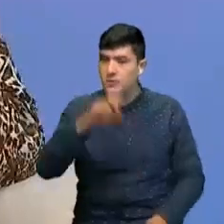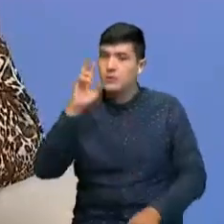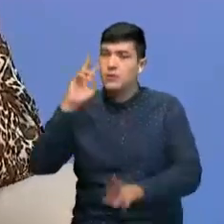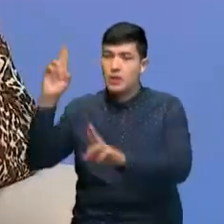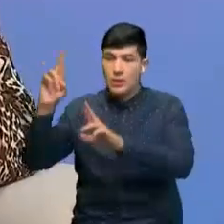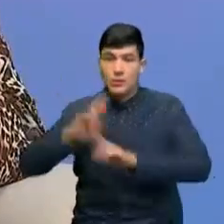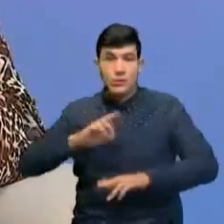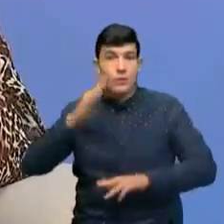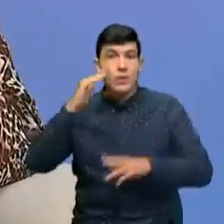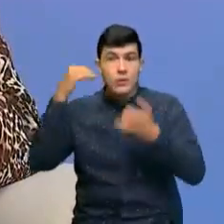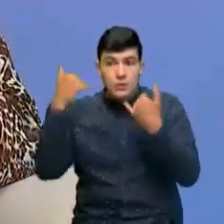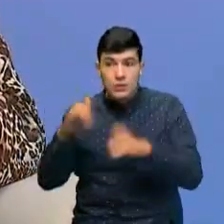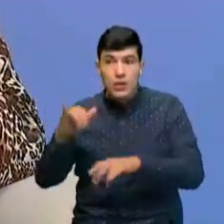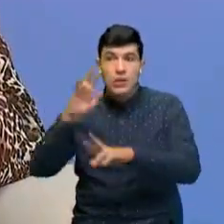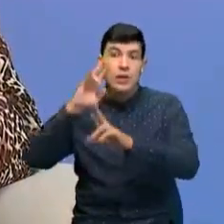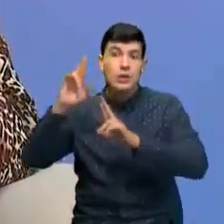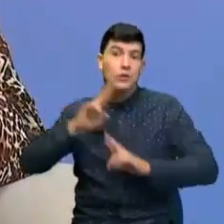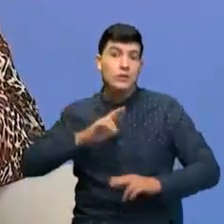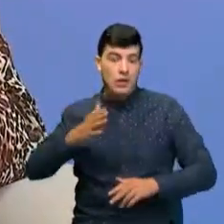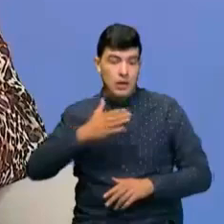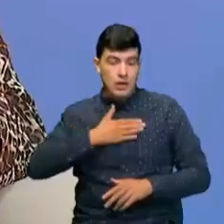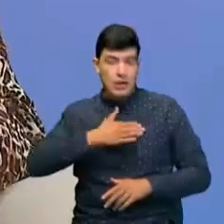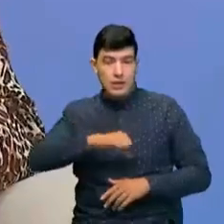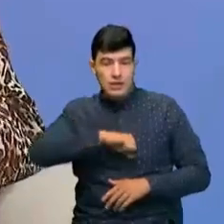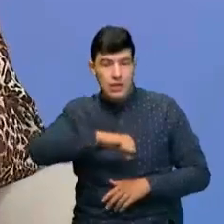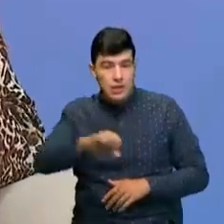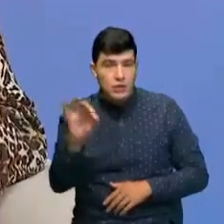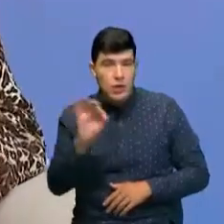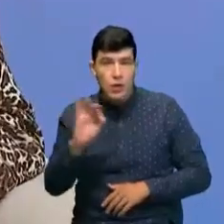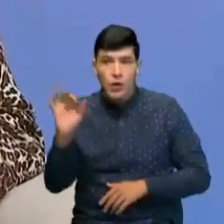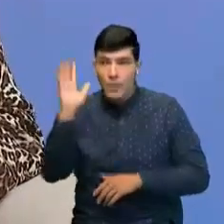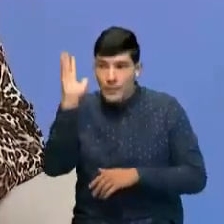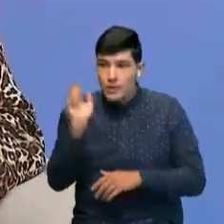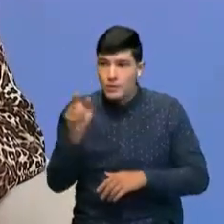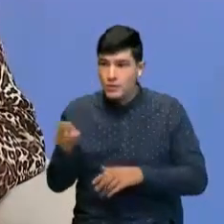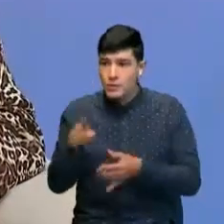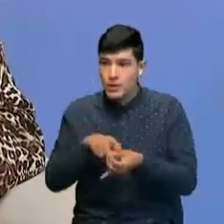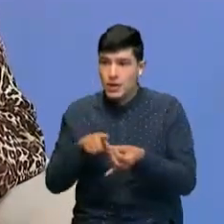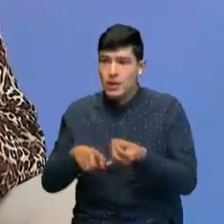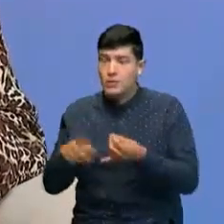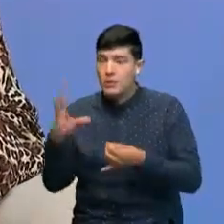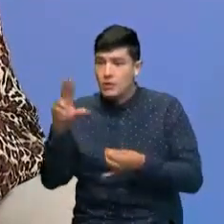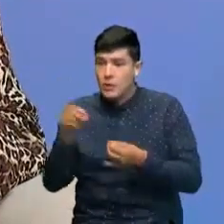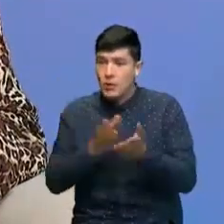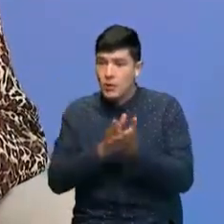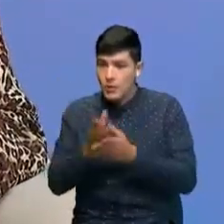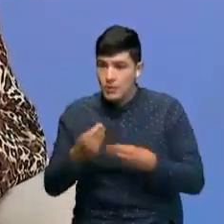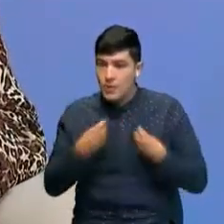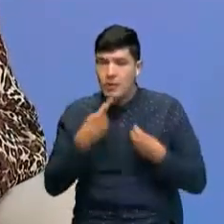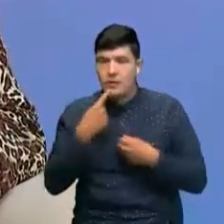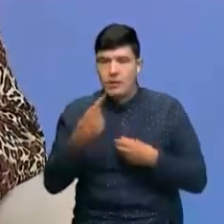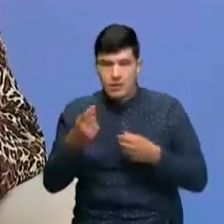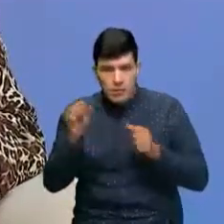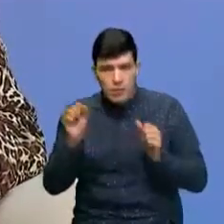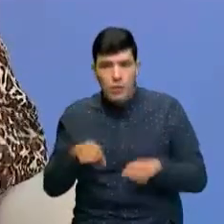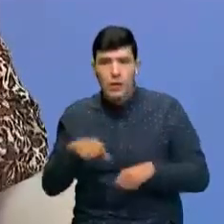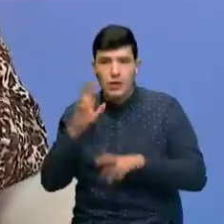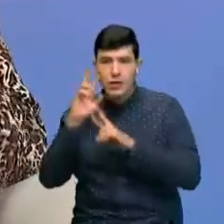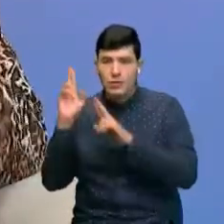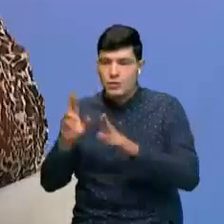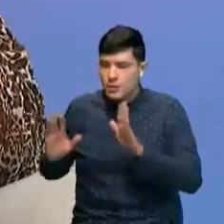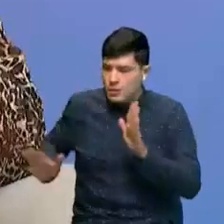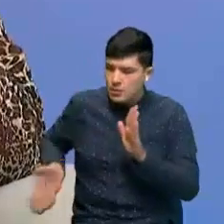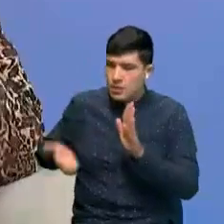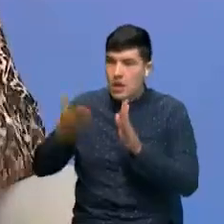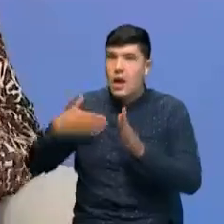reconoce, ya cuando nos reconozcan ese derecho o esa pensión en el caso suyo de sobreviviente, nos reconocen también el retroactivo, es